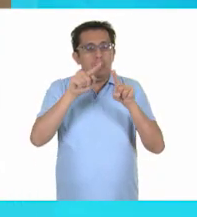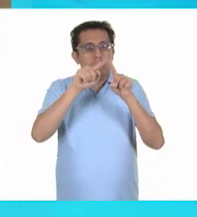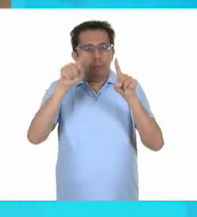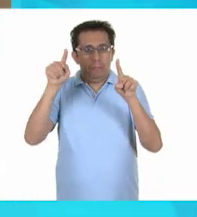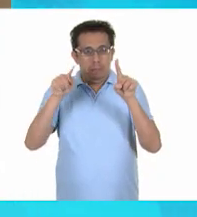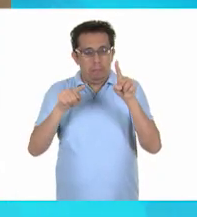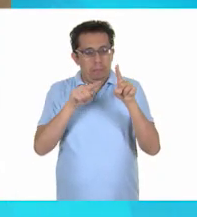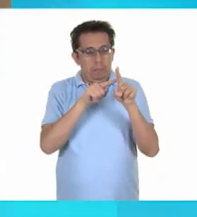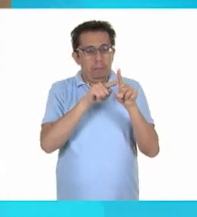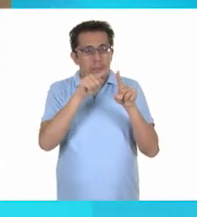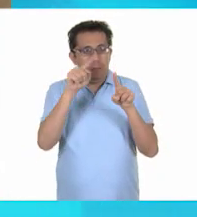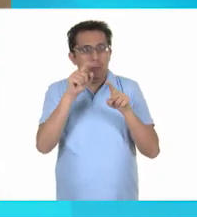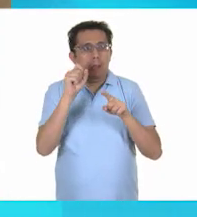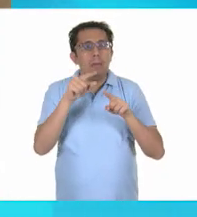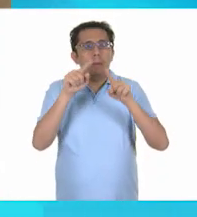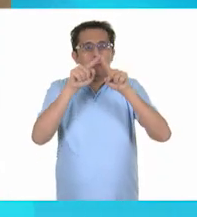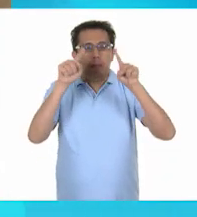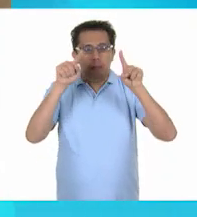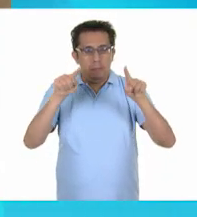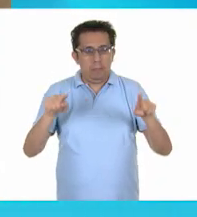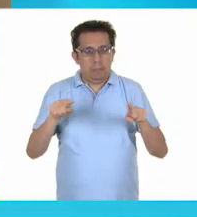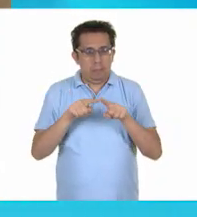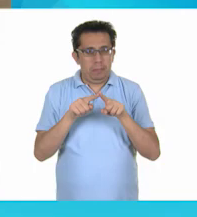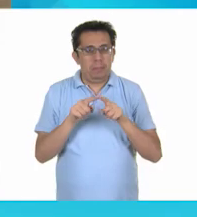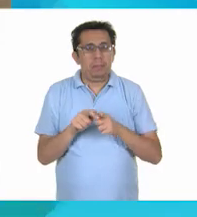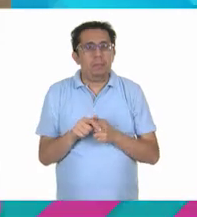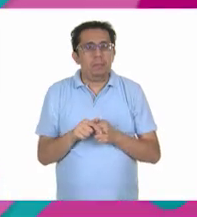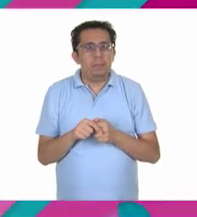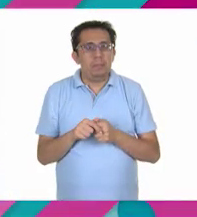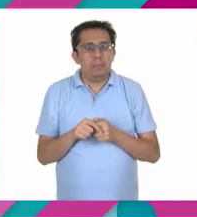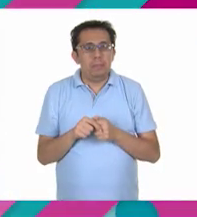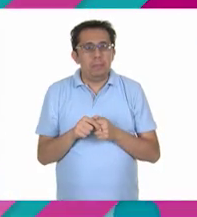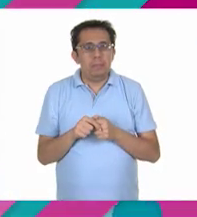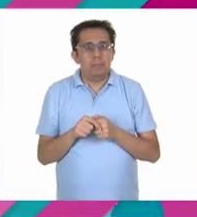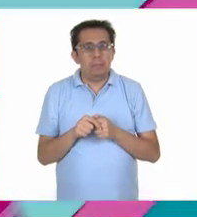romboide y trapecio.